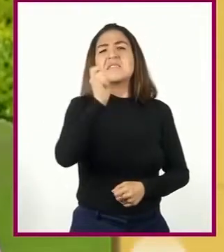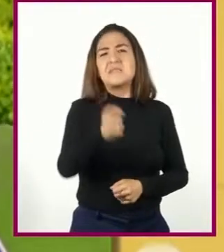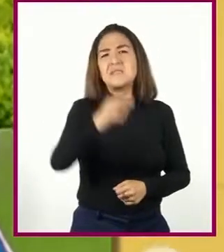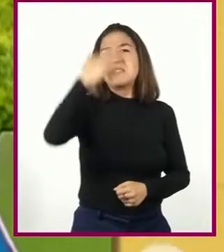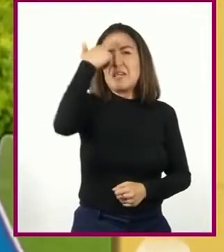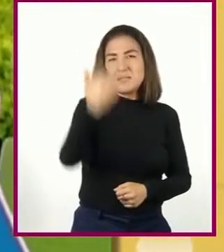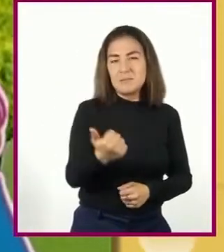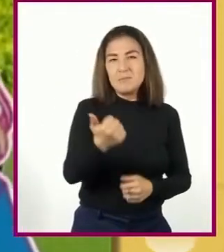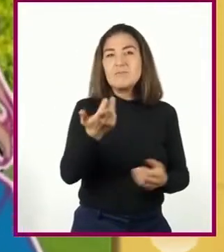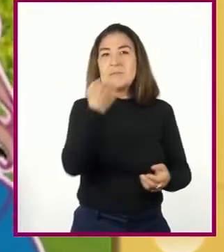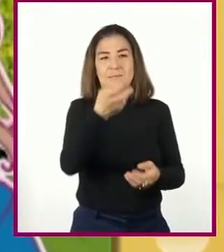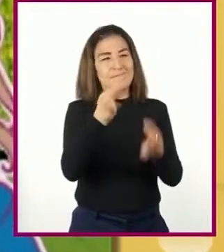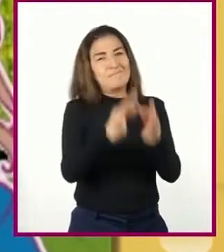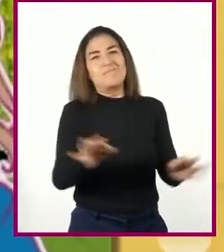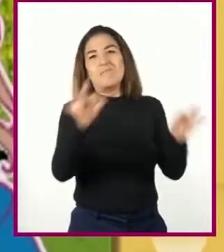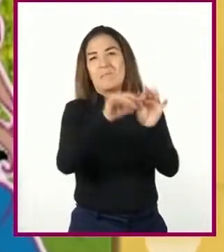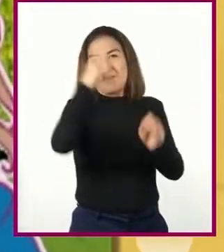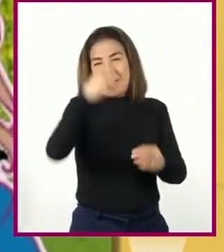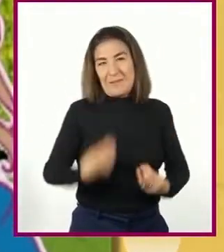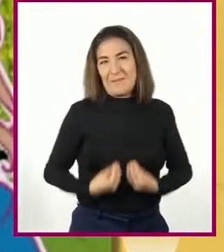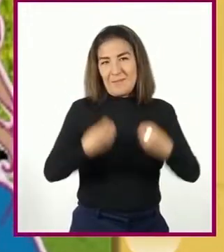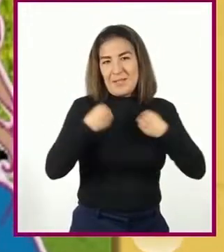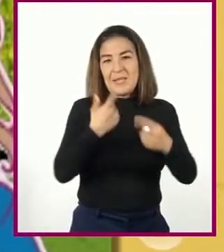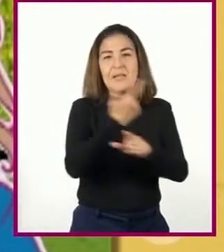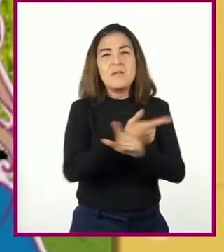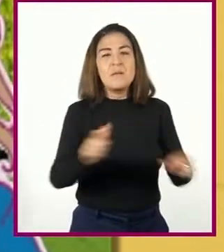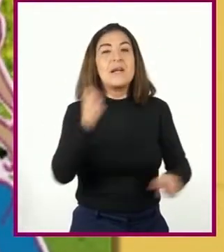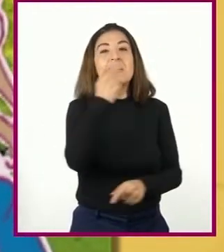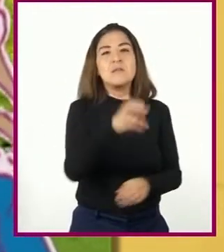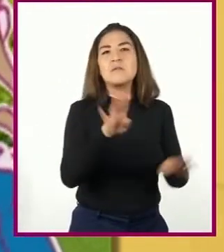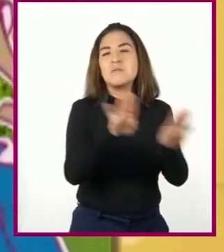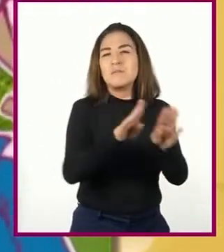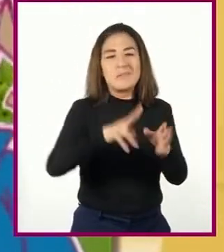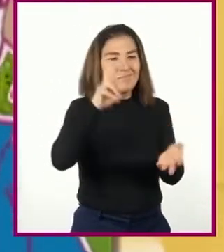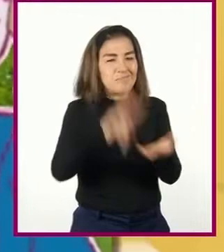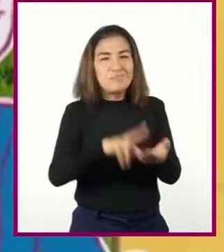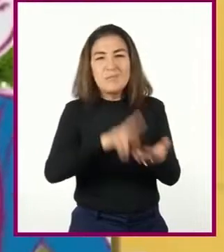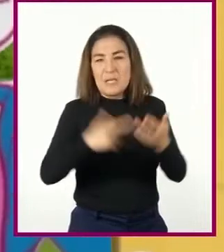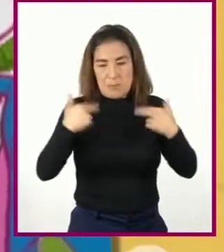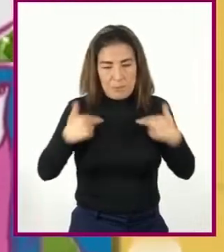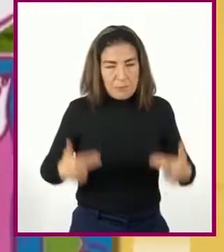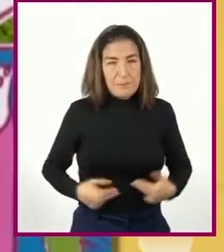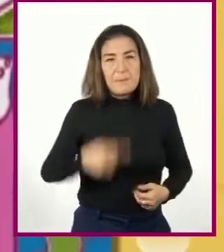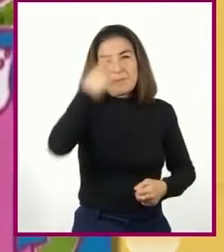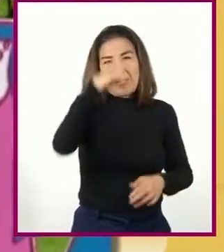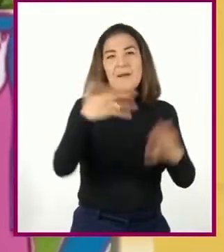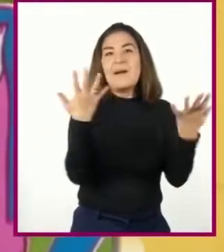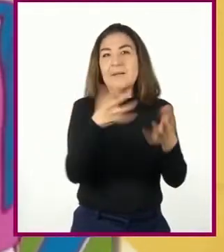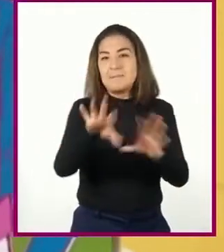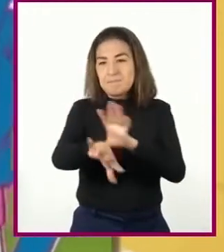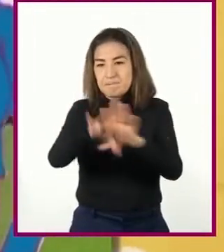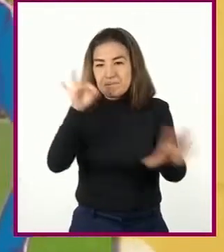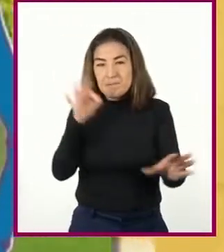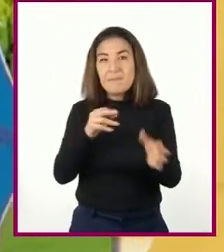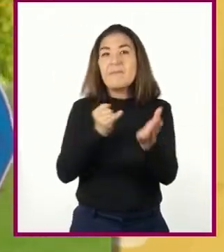nuestra vida y nuestra libertad, porque es una facultad humana que nos hace tomar decisiones de manera consciente y